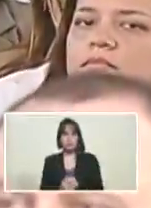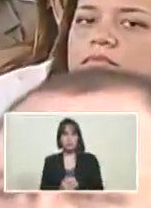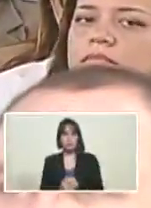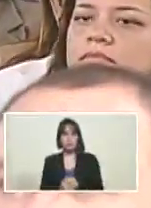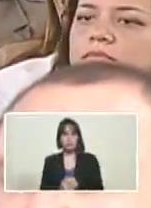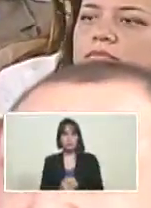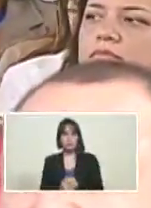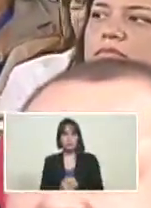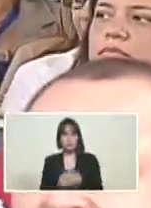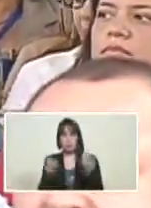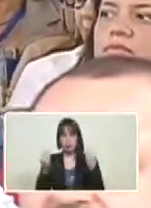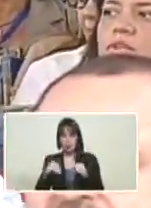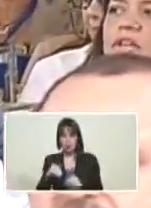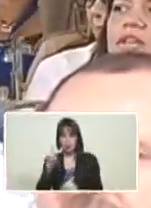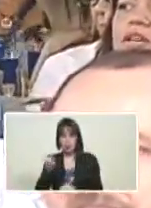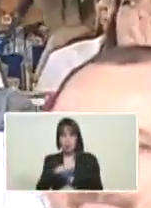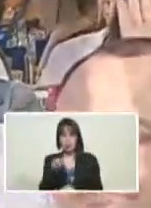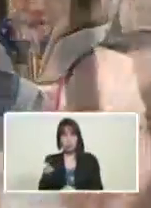¿Estamos de acuerdo?